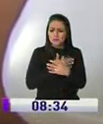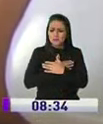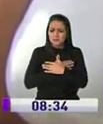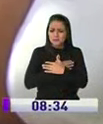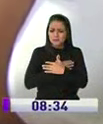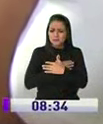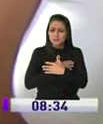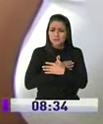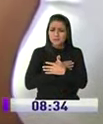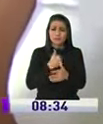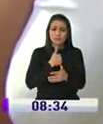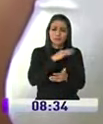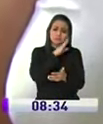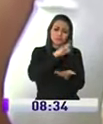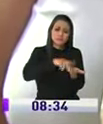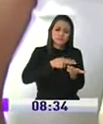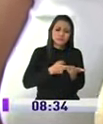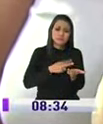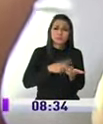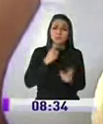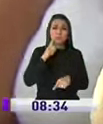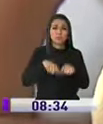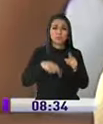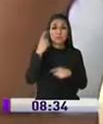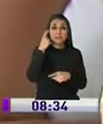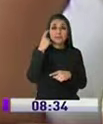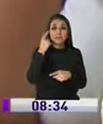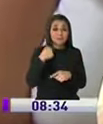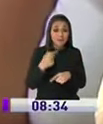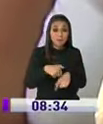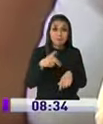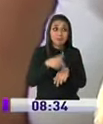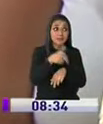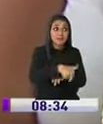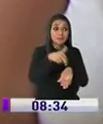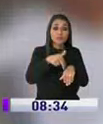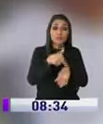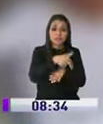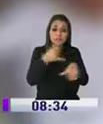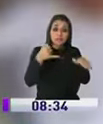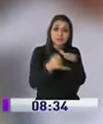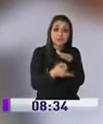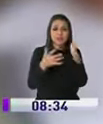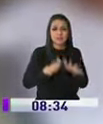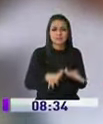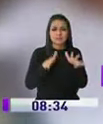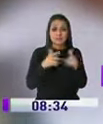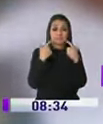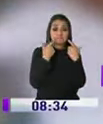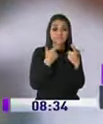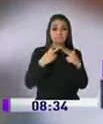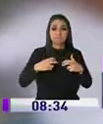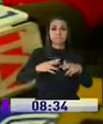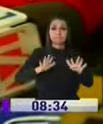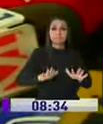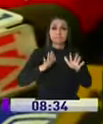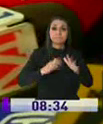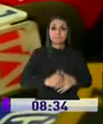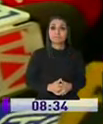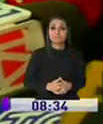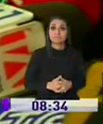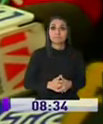da sueño pensar con decir que le hagan hecho eso a mi nieto. La fiscalía investiga este caso. Si hablamos de un